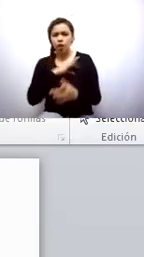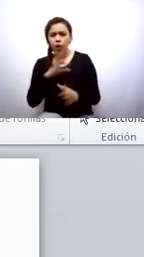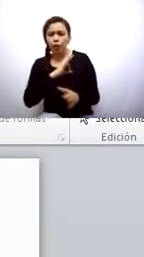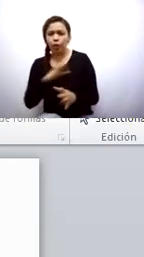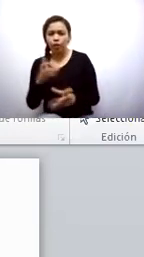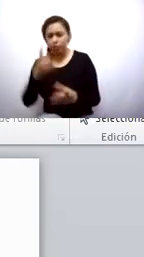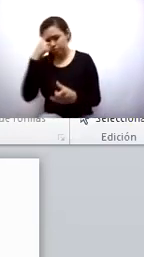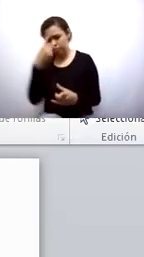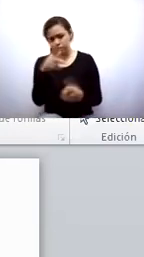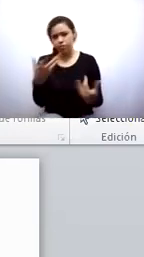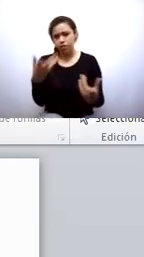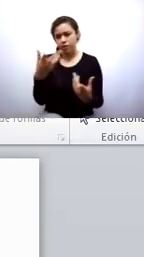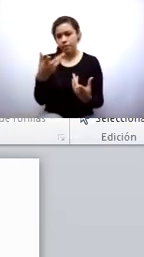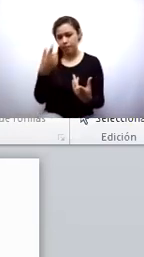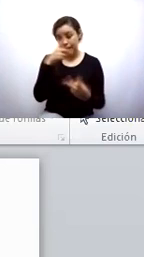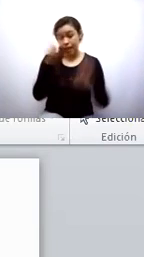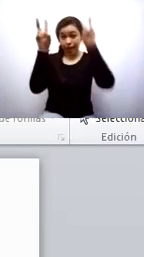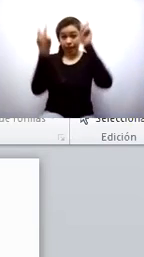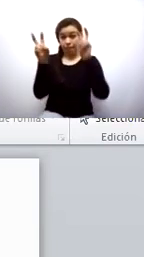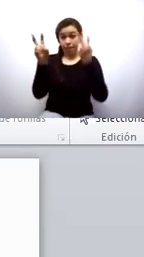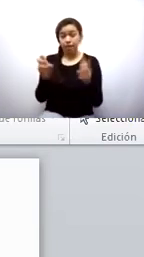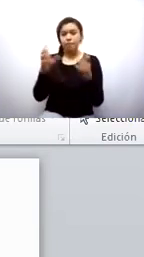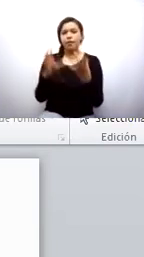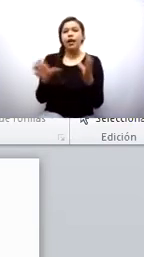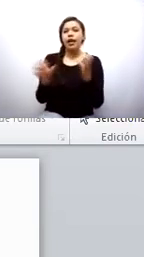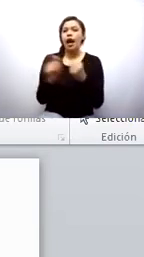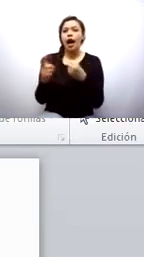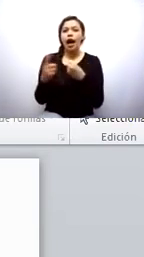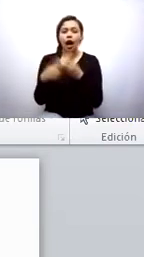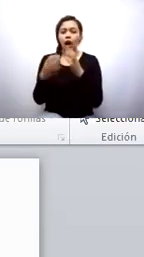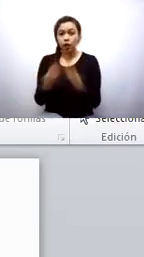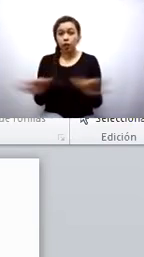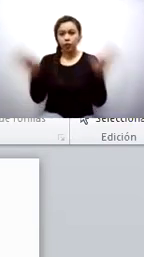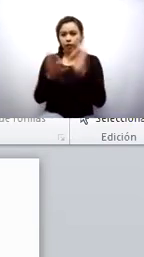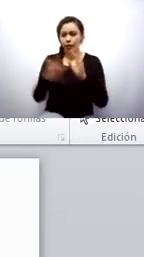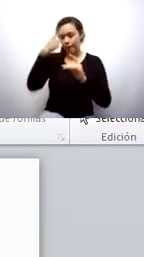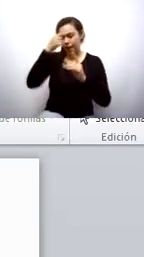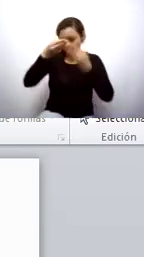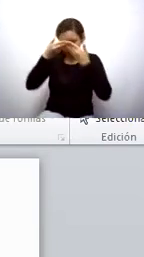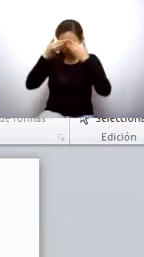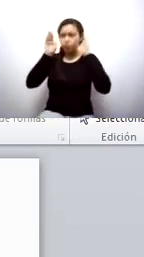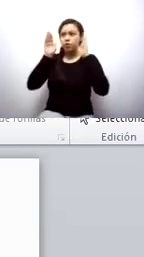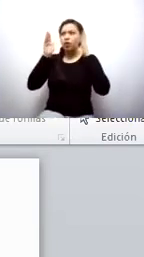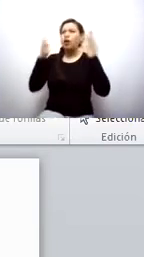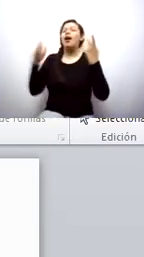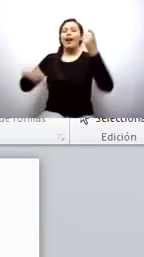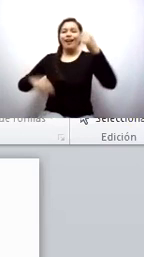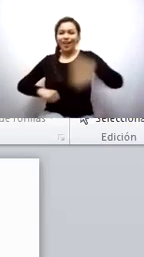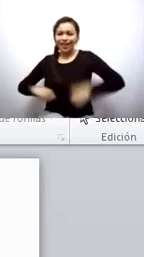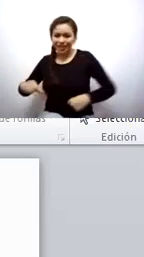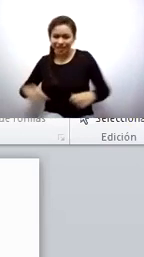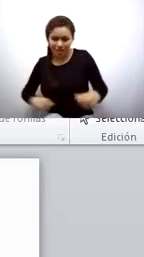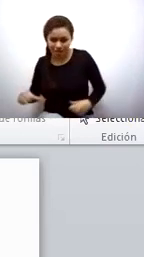transformar contenidos en situaciones relevantes, ¿no? A través de pues actividades